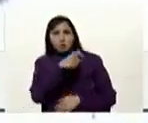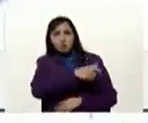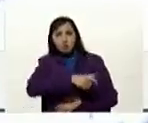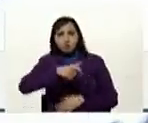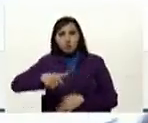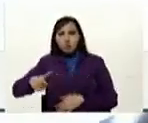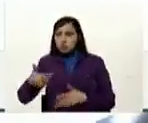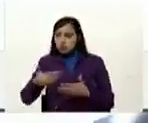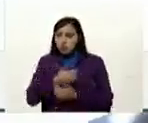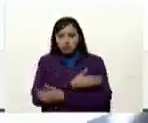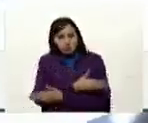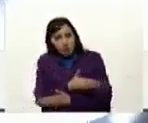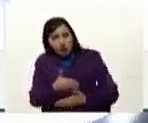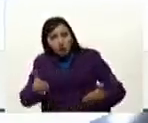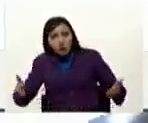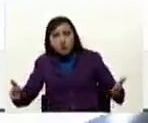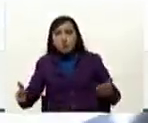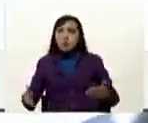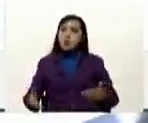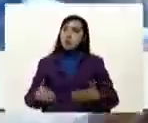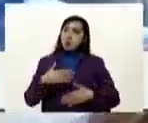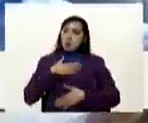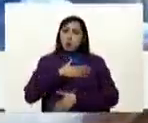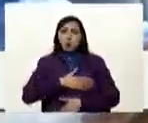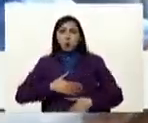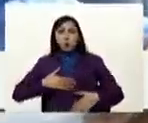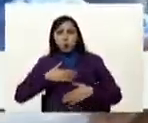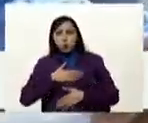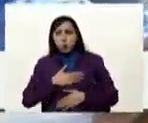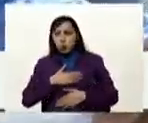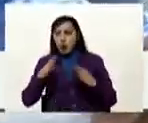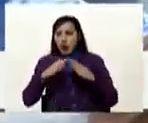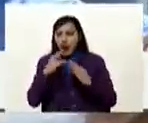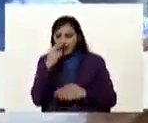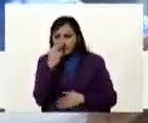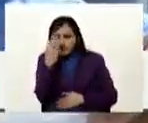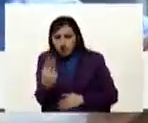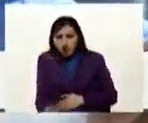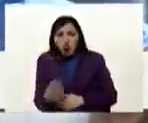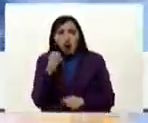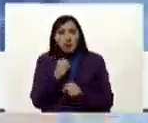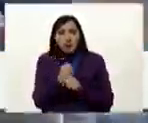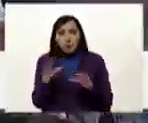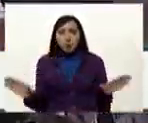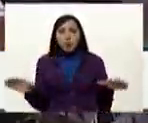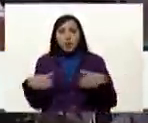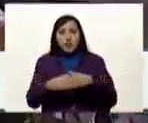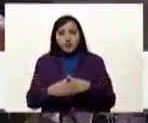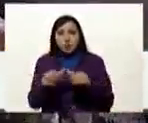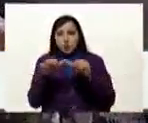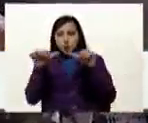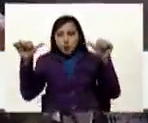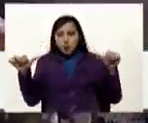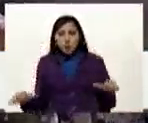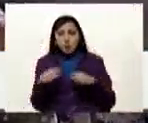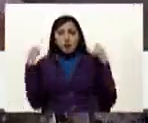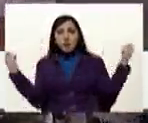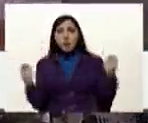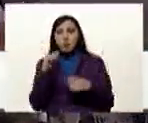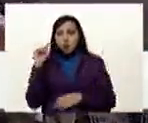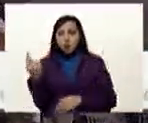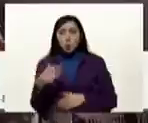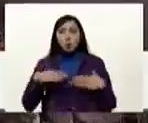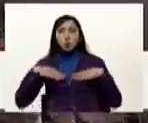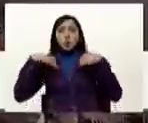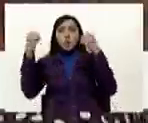nos han recibido de una manera muy gratificante, el casa a casa y en un trabajo en equipo con el Sistema Público Único Nacional de Salud,